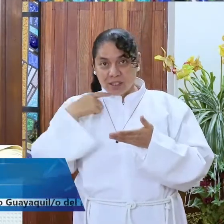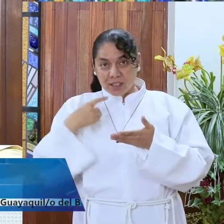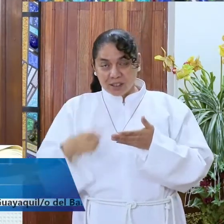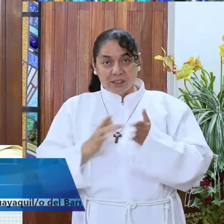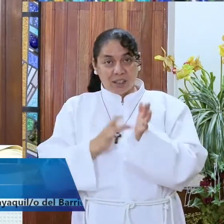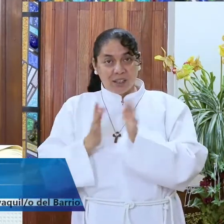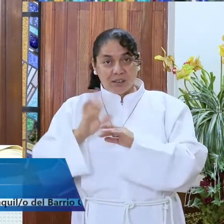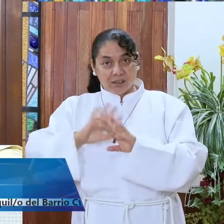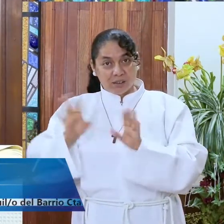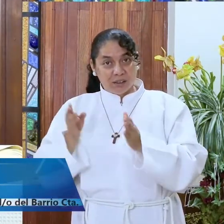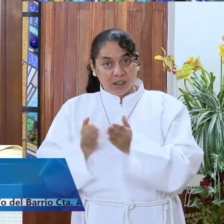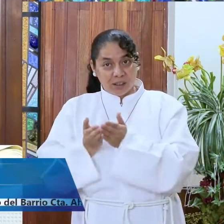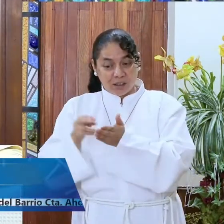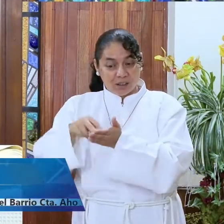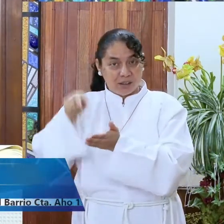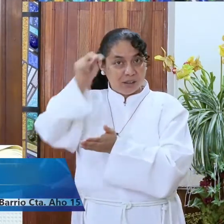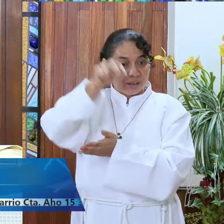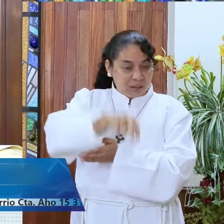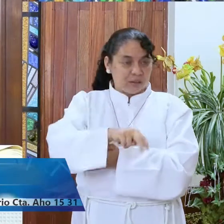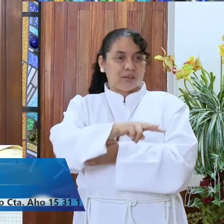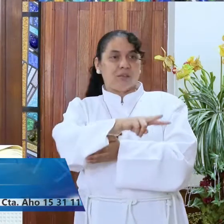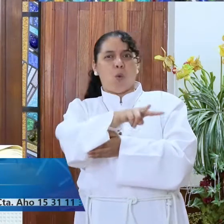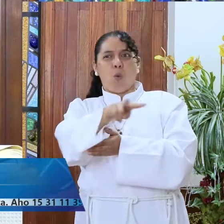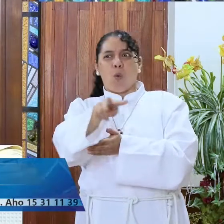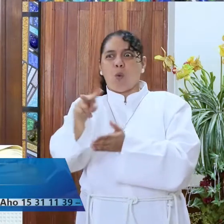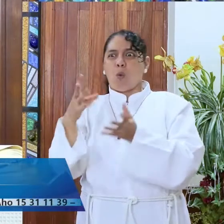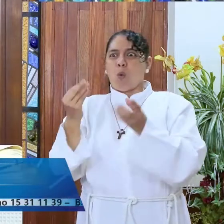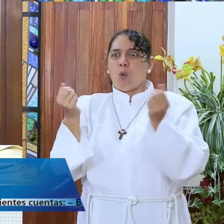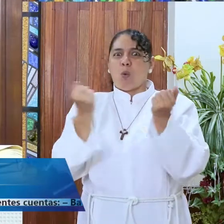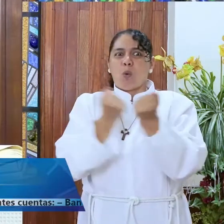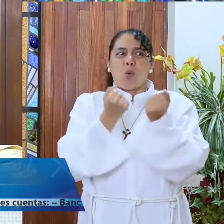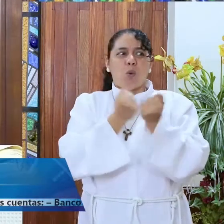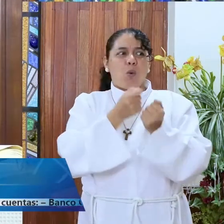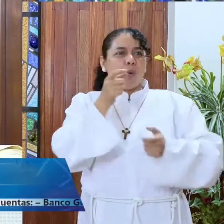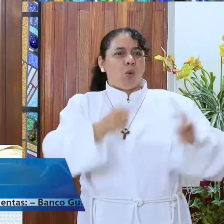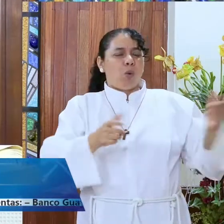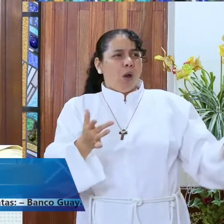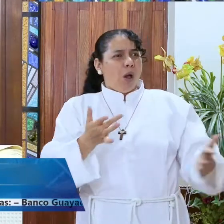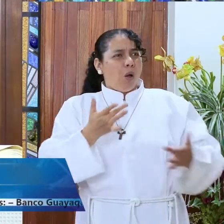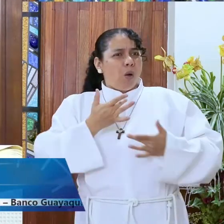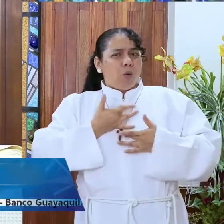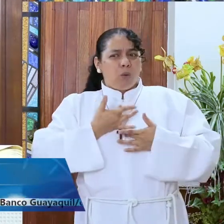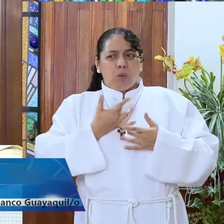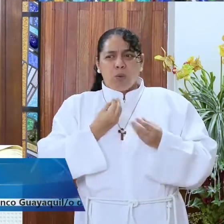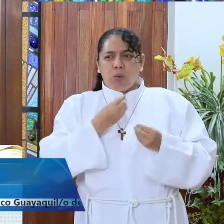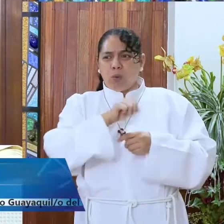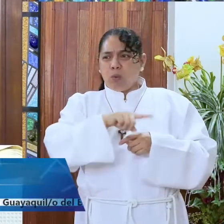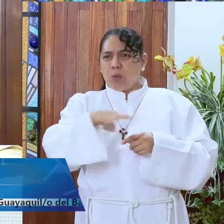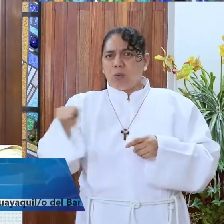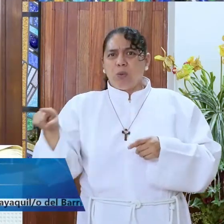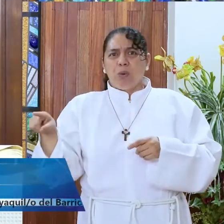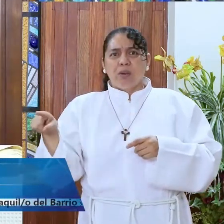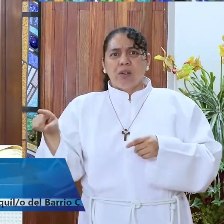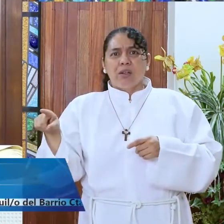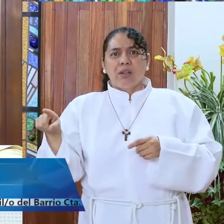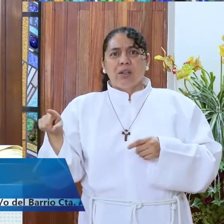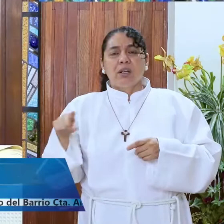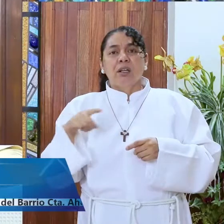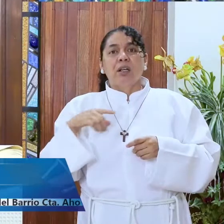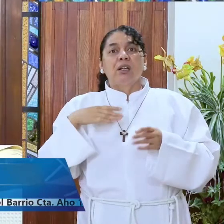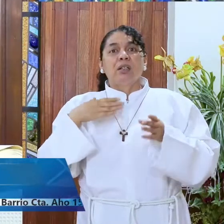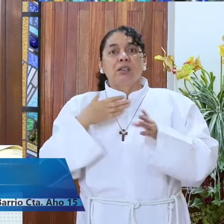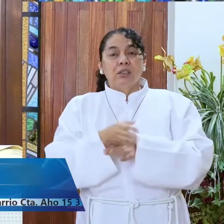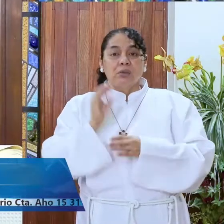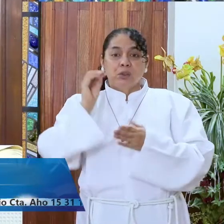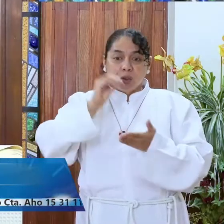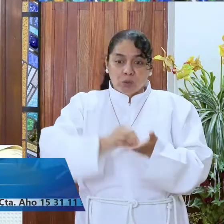vio una numerosa multitud se compadeció de ellos y se puso a